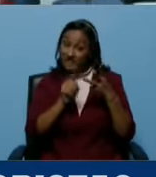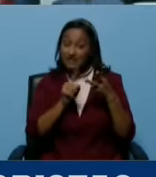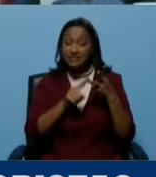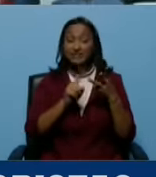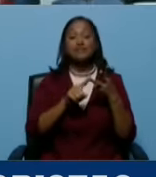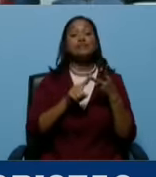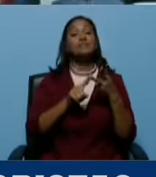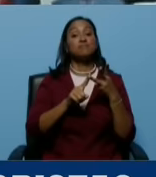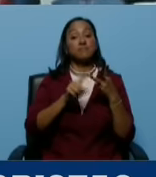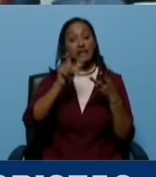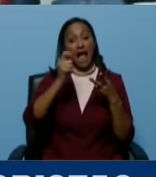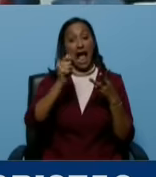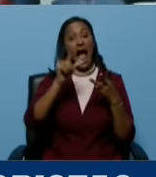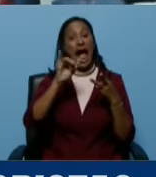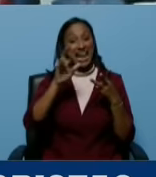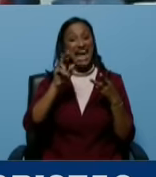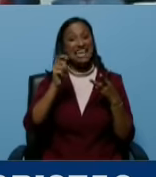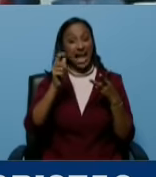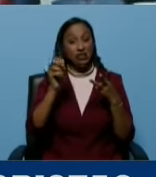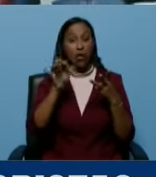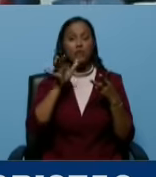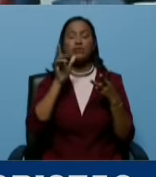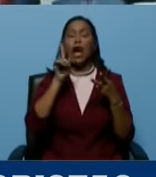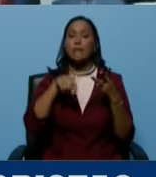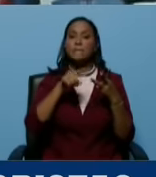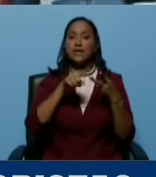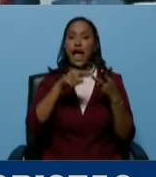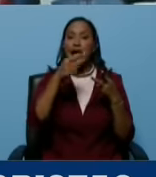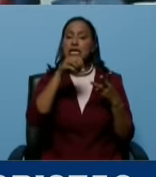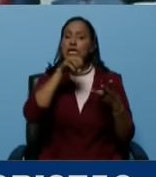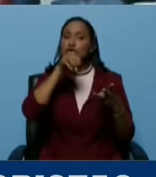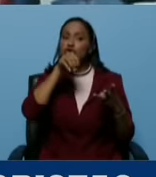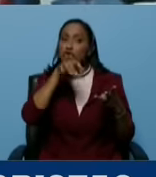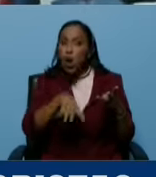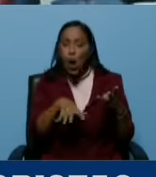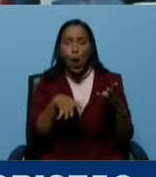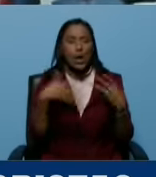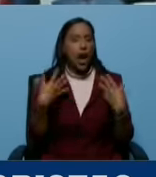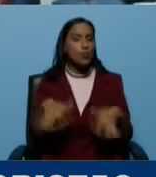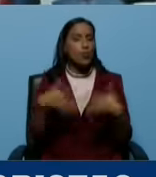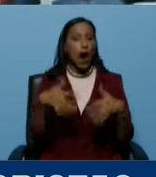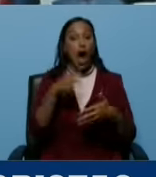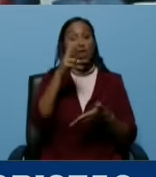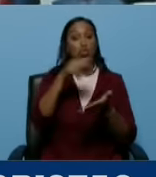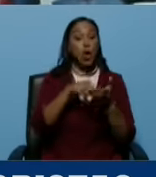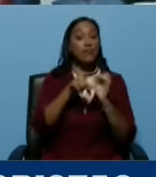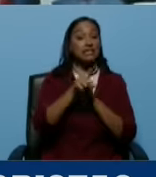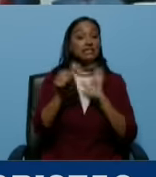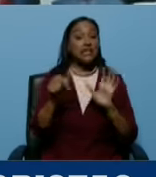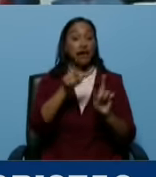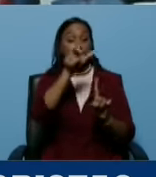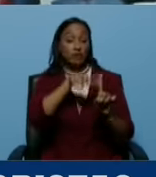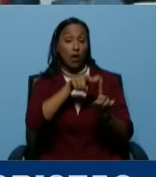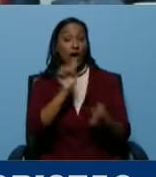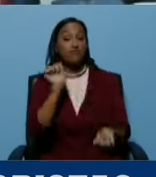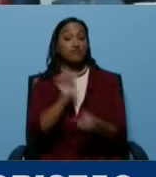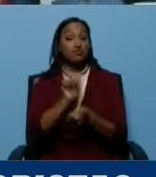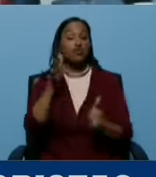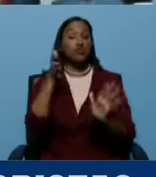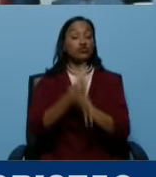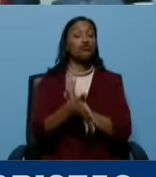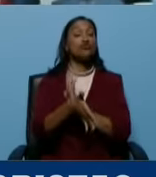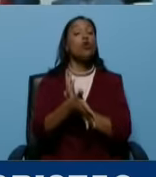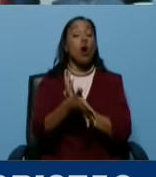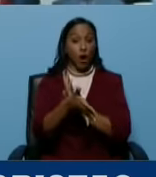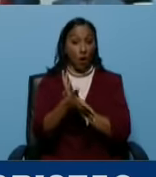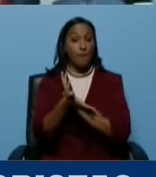un prontuario también espeluznante. En el año 2016 fue detenido por los delitos de tráfico ilícito